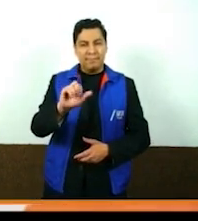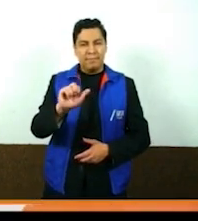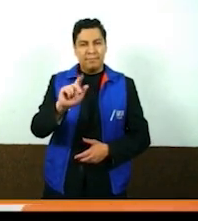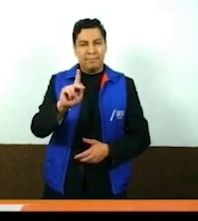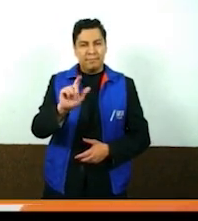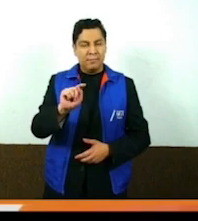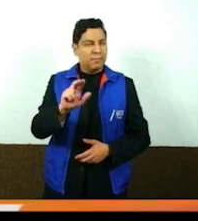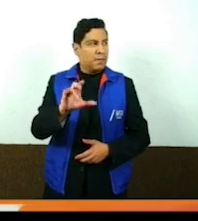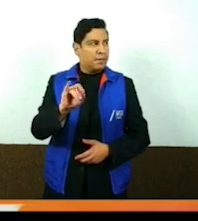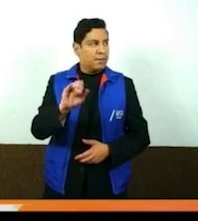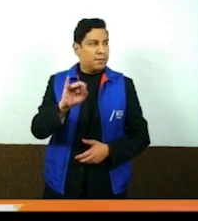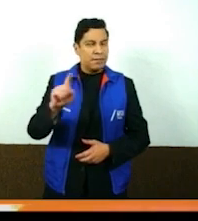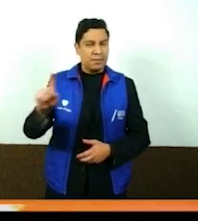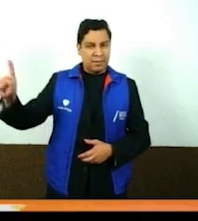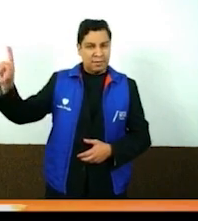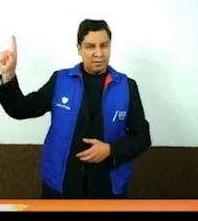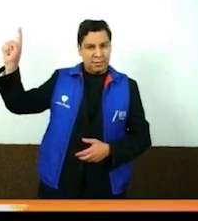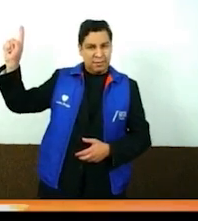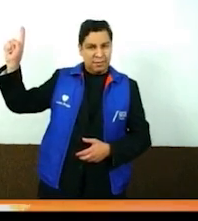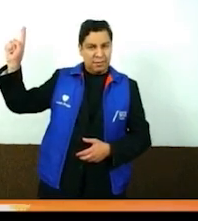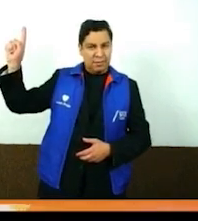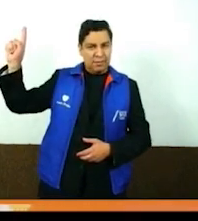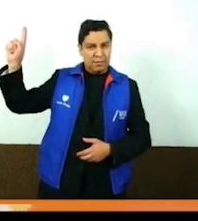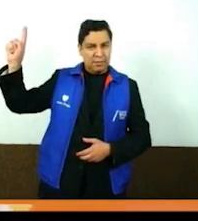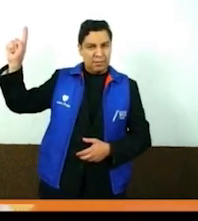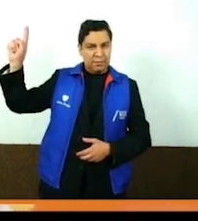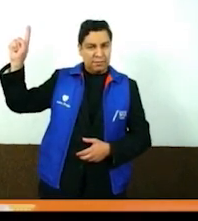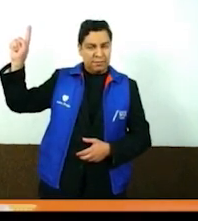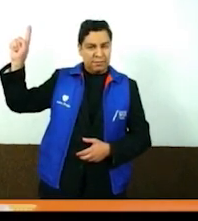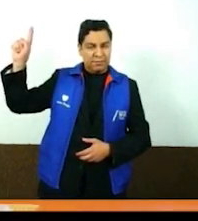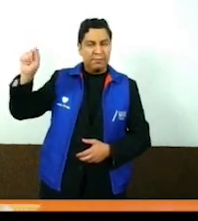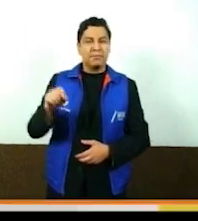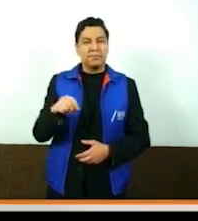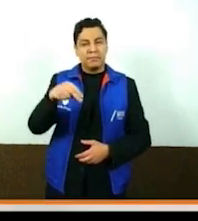Laura Patricia Bates Méndez.